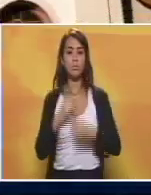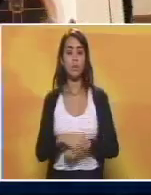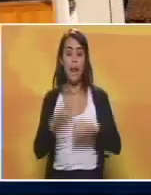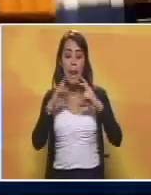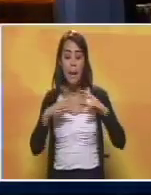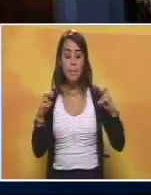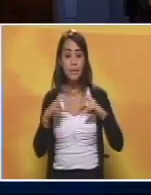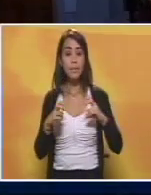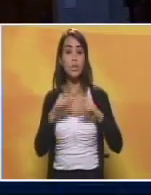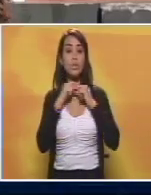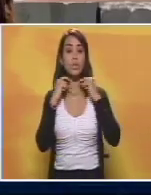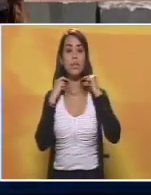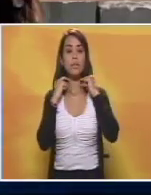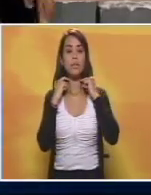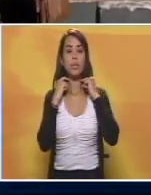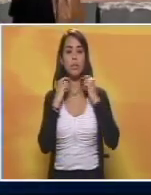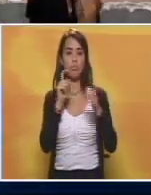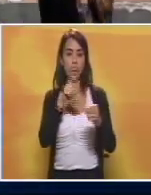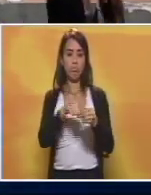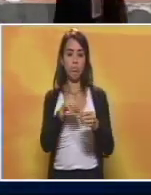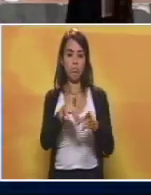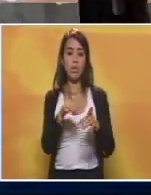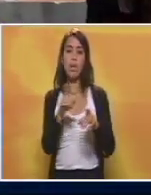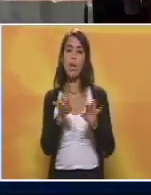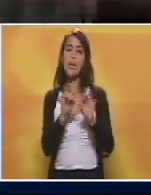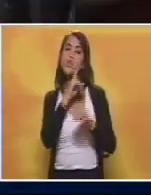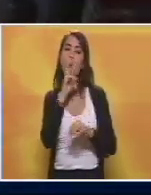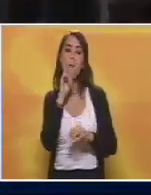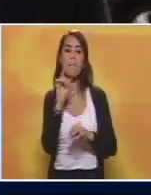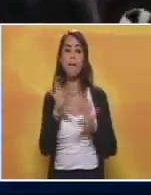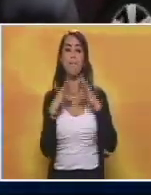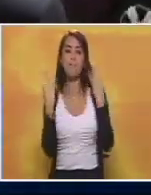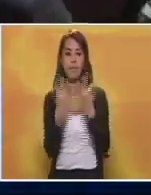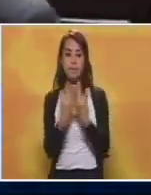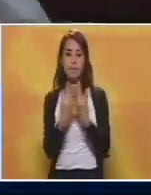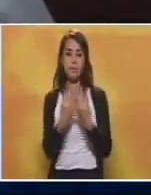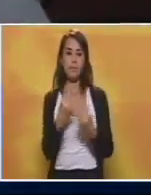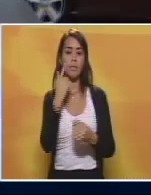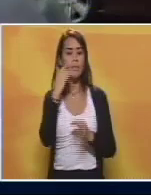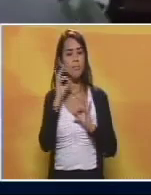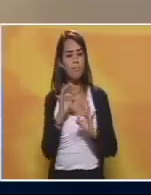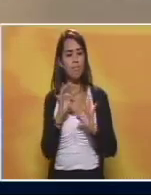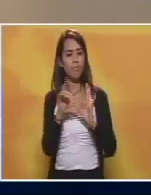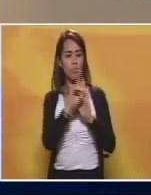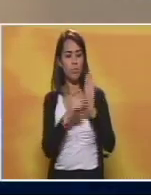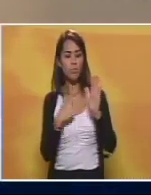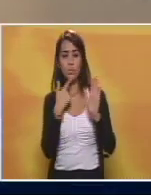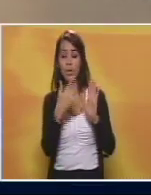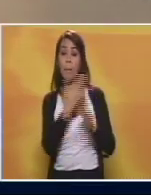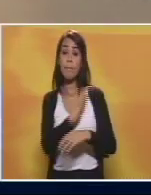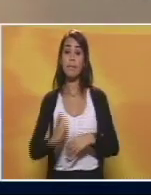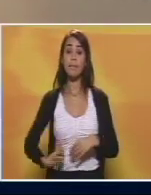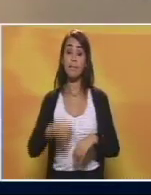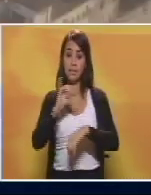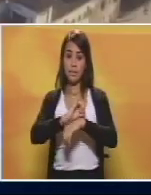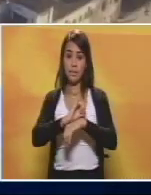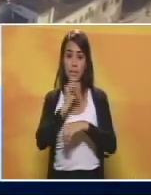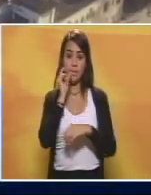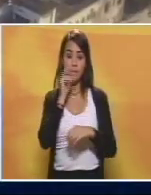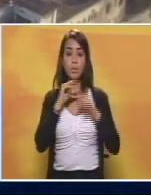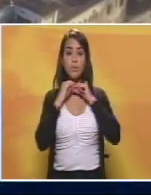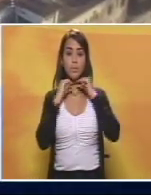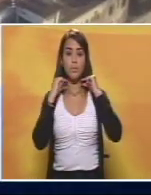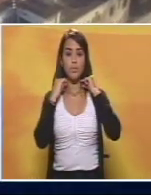los sacerdotes pertenecían a una cofradía llamada la familia la medida también se da a conocer luego de que el presidente de la conferencia episcopal santiago